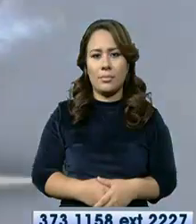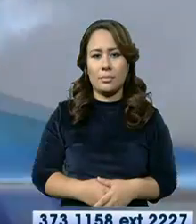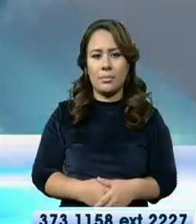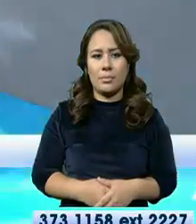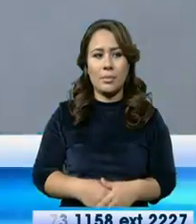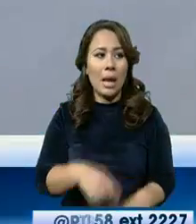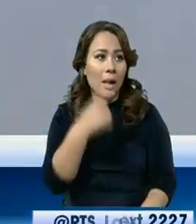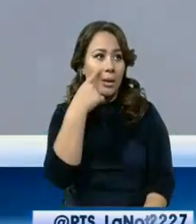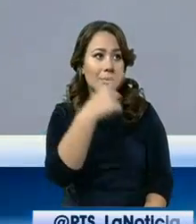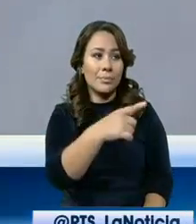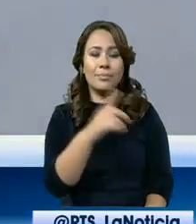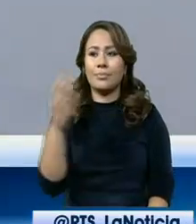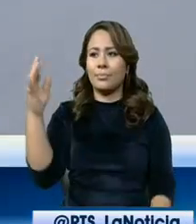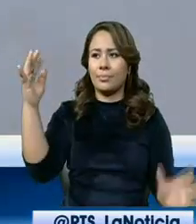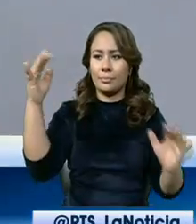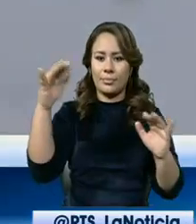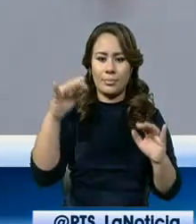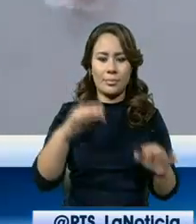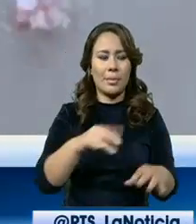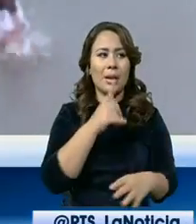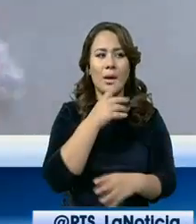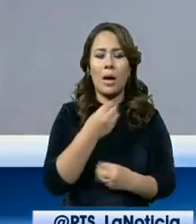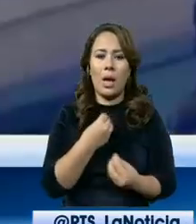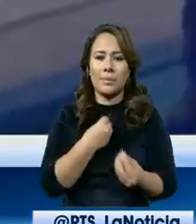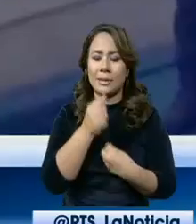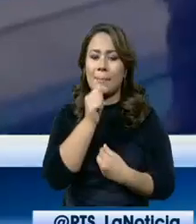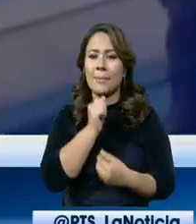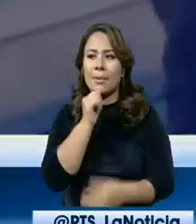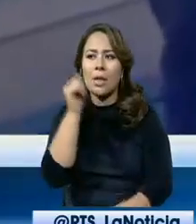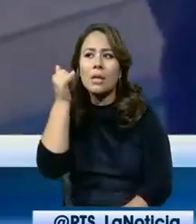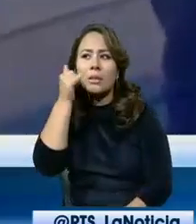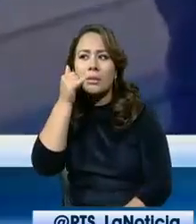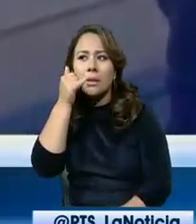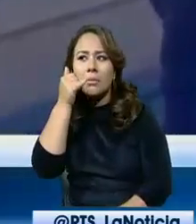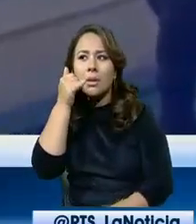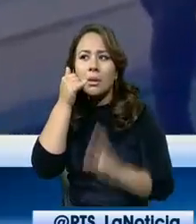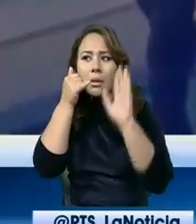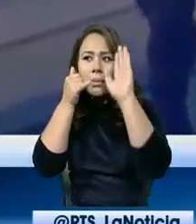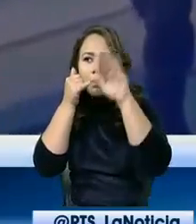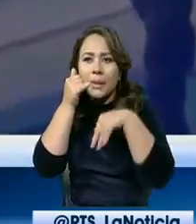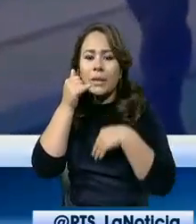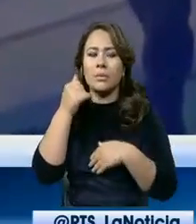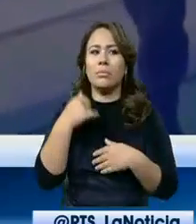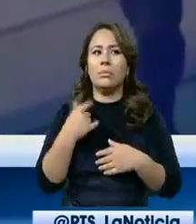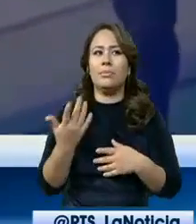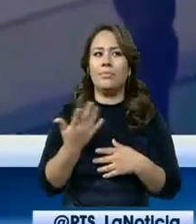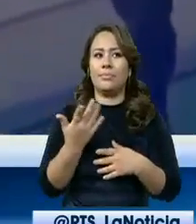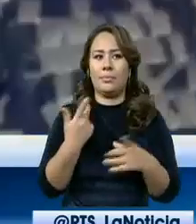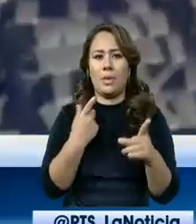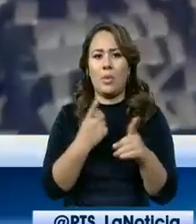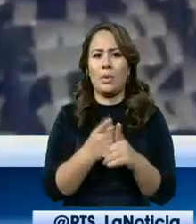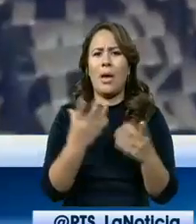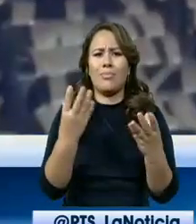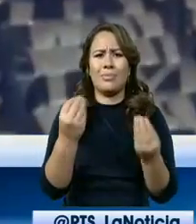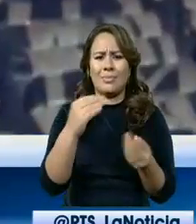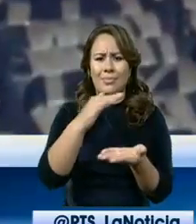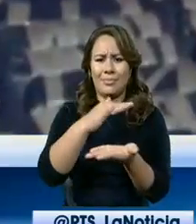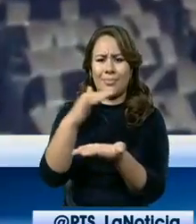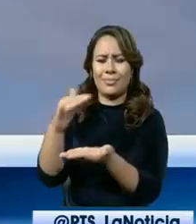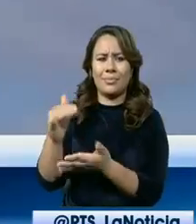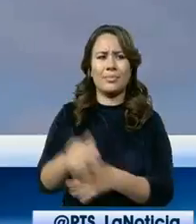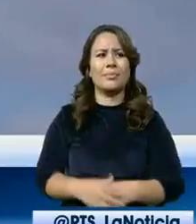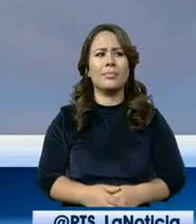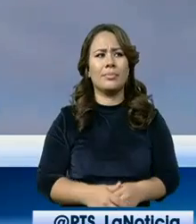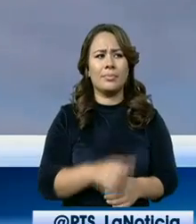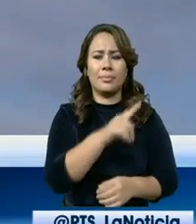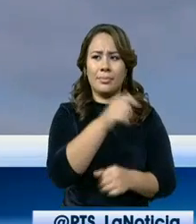Al puesto de mando de guardacostas llegó información reservada del arribo desde Colombia de una fibra que transportaba varios bultos que contenían droga.